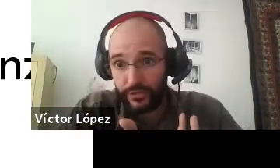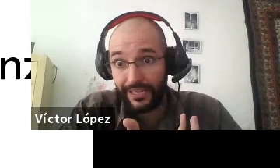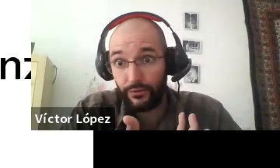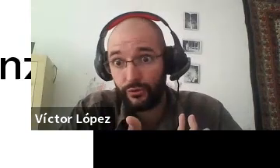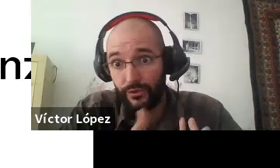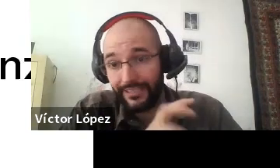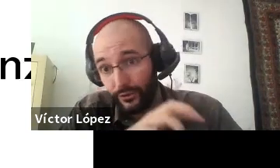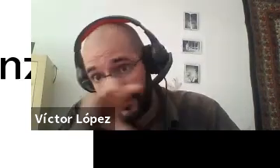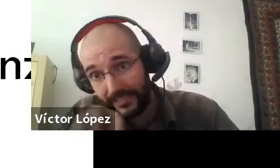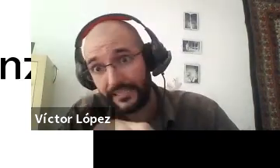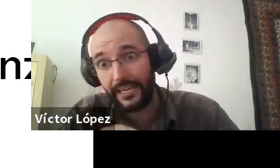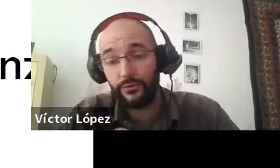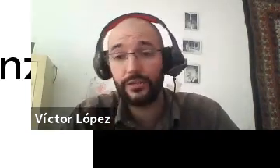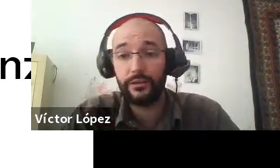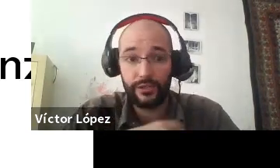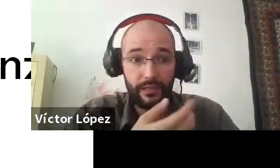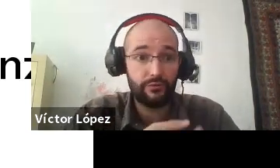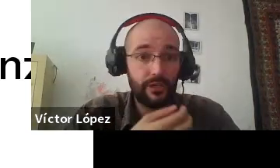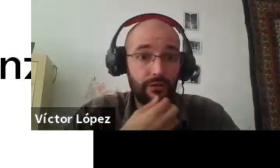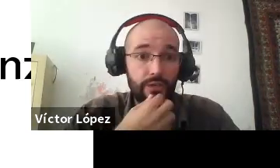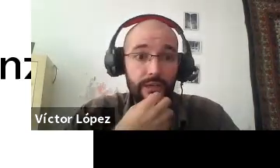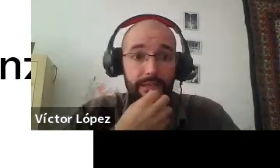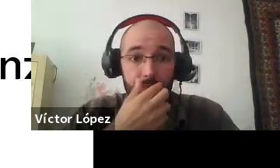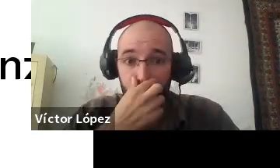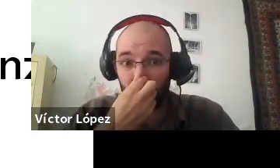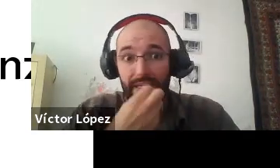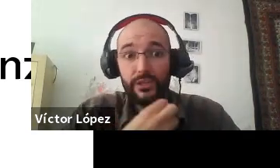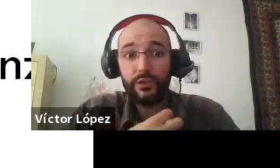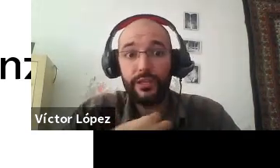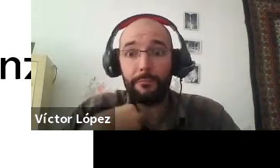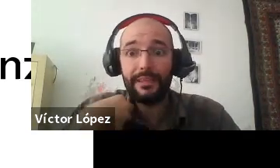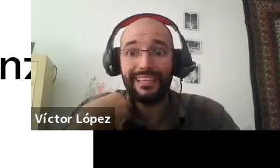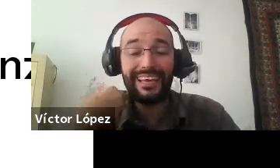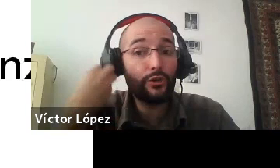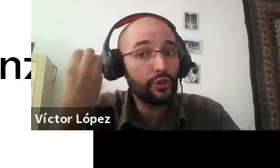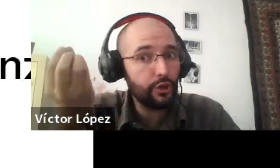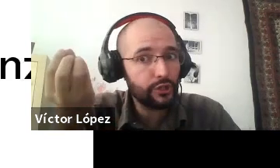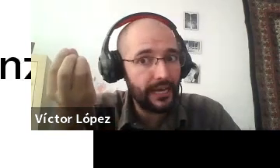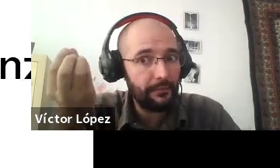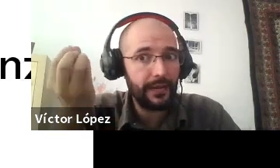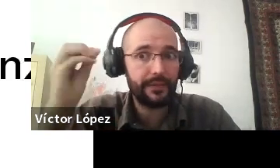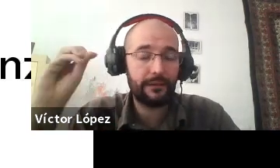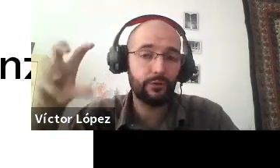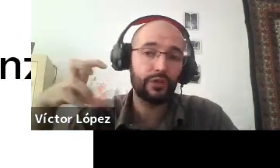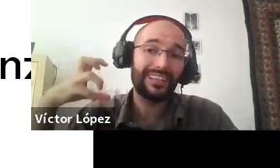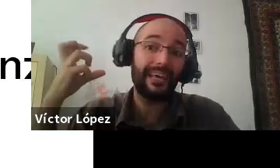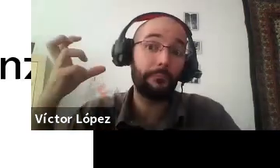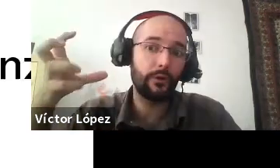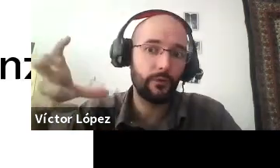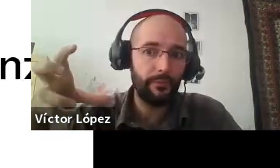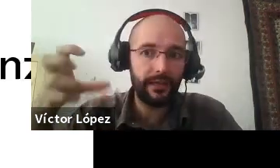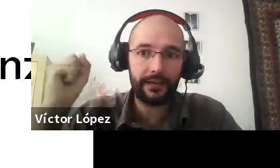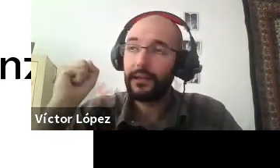para los estados, los diferentes estados de los Estados Unidos, digamos, donde ya no solo se habla, digamos,